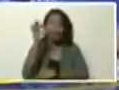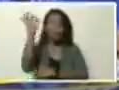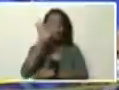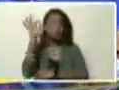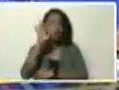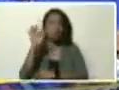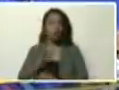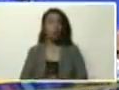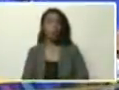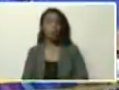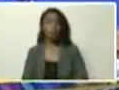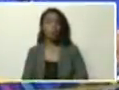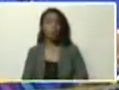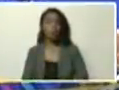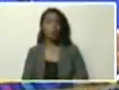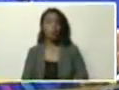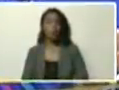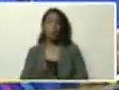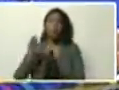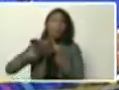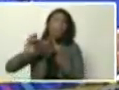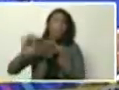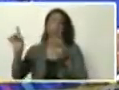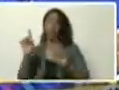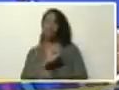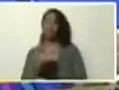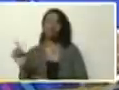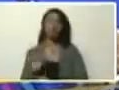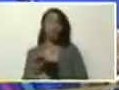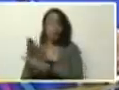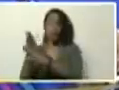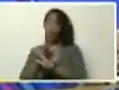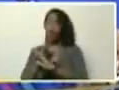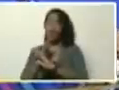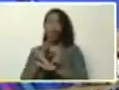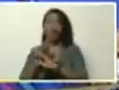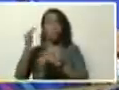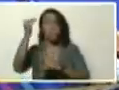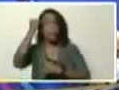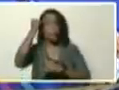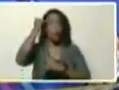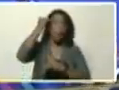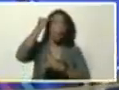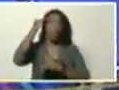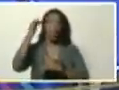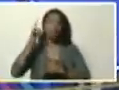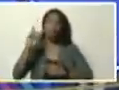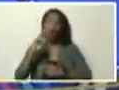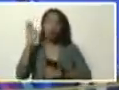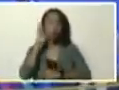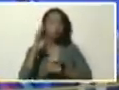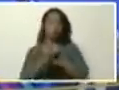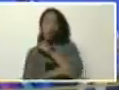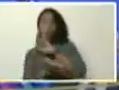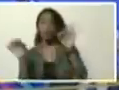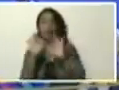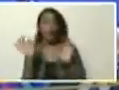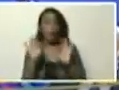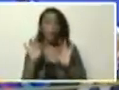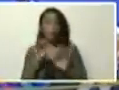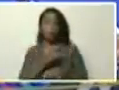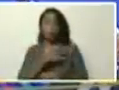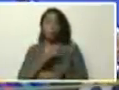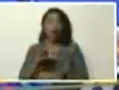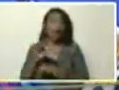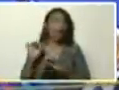100%, sin excusa, sin bloqueo mental, sin burocracia, sin